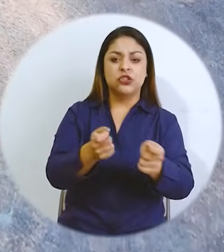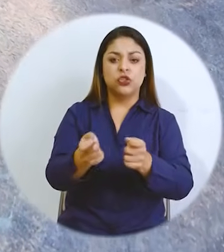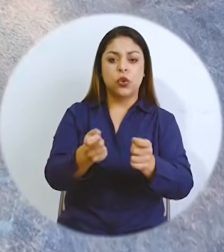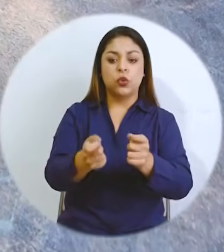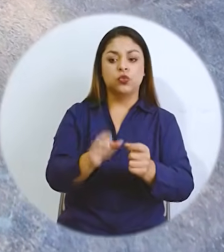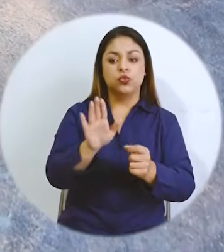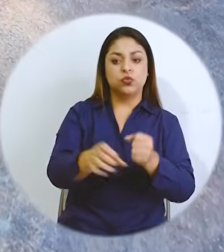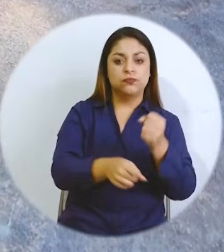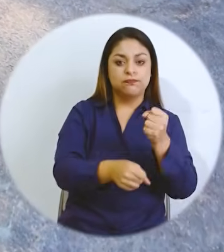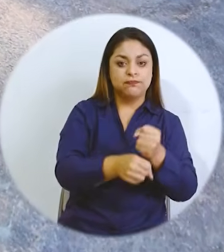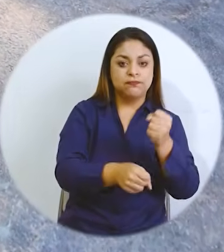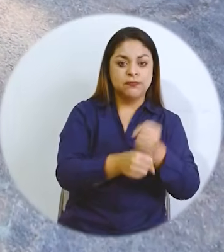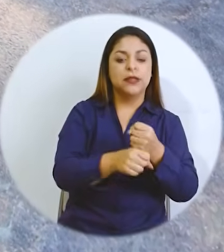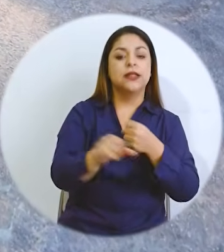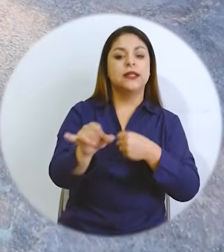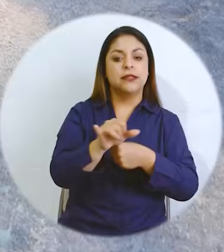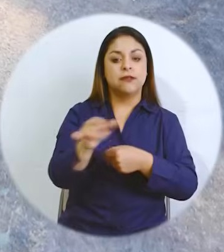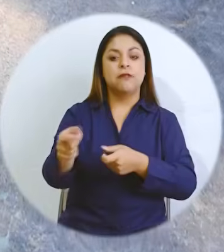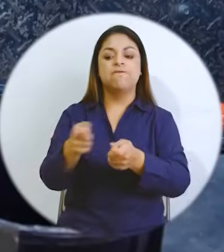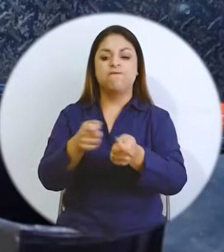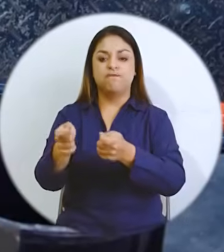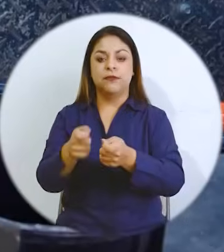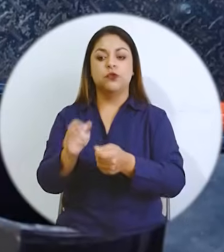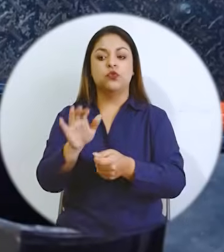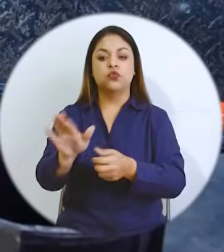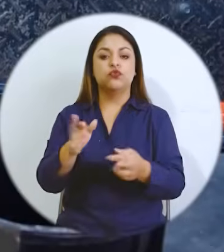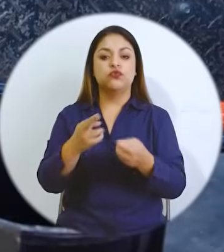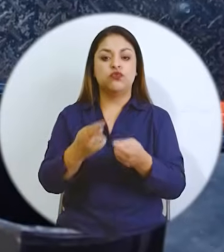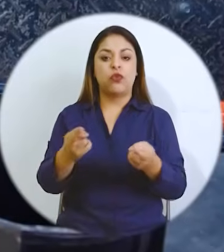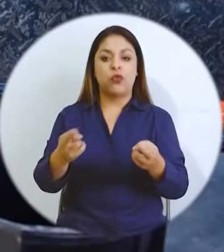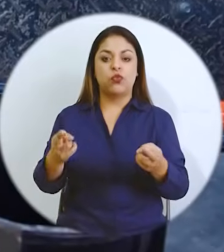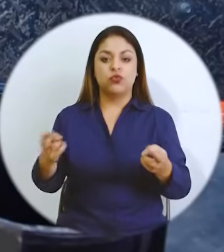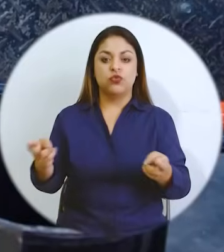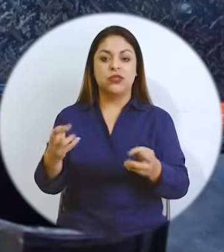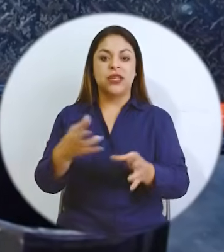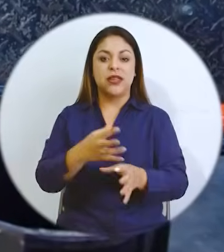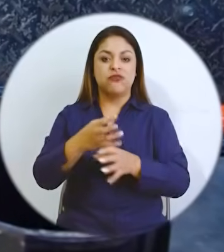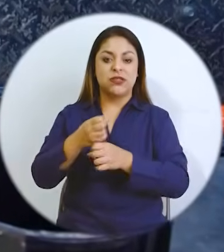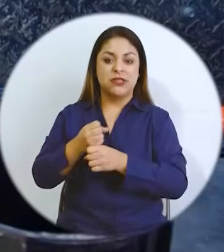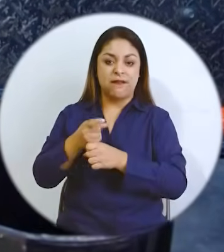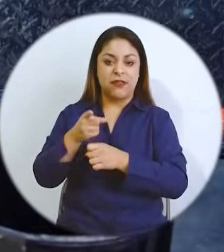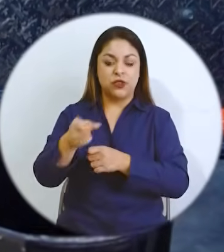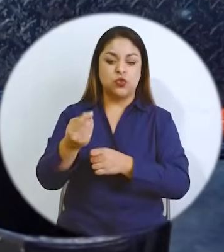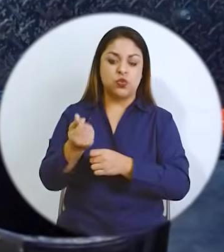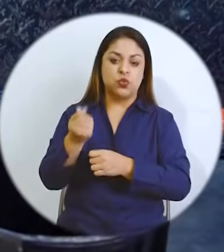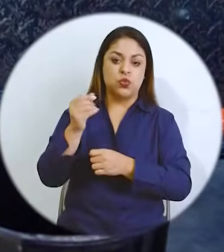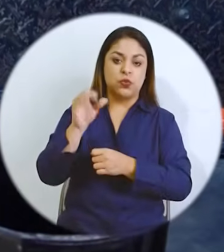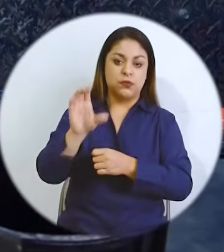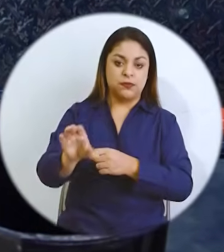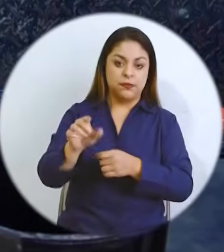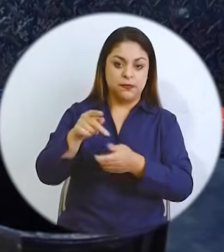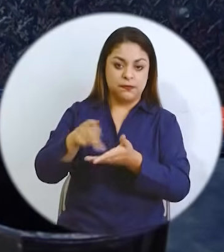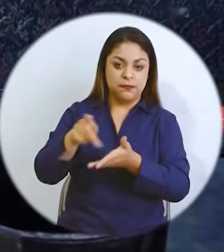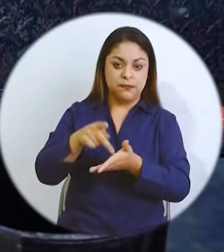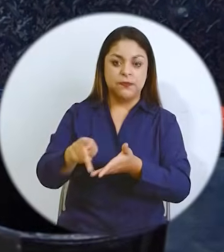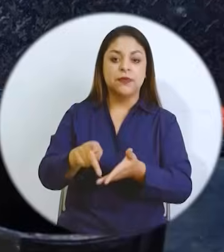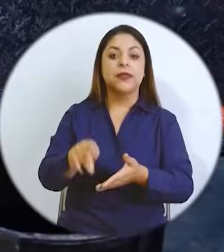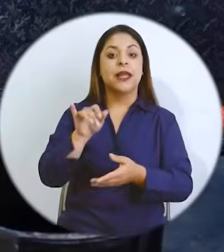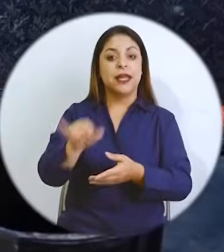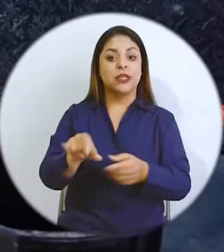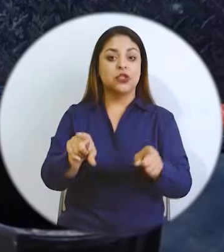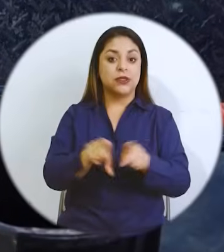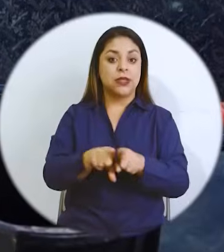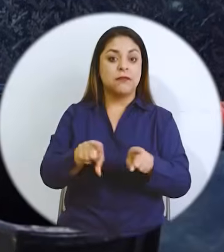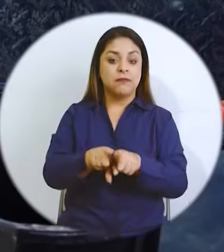parte operativa como también de la gestión de los recursos que reciben vía tarifa. Eso también se manifiesta